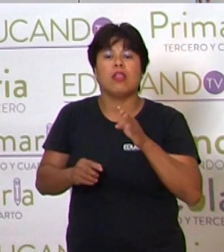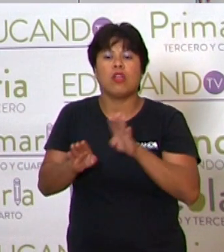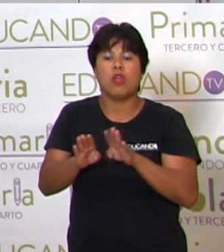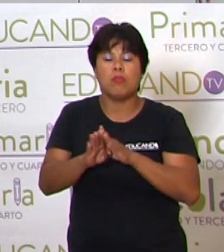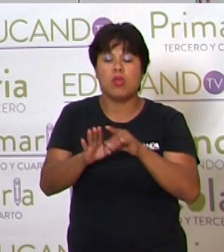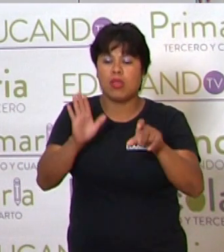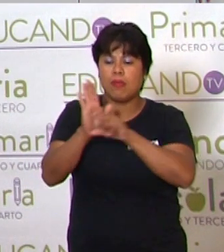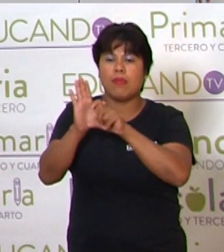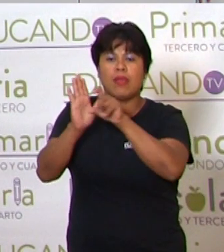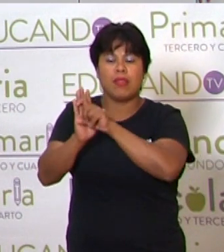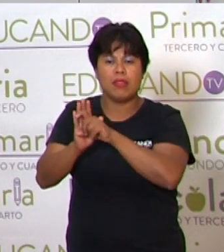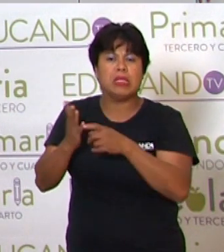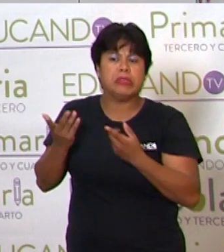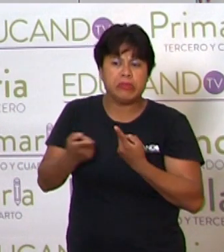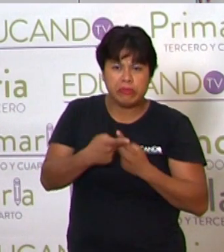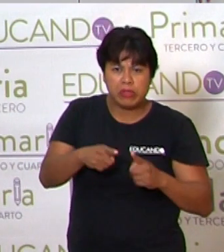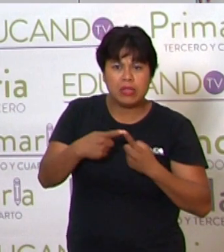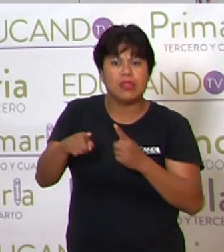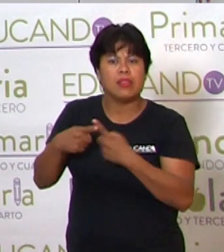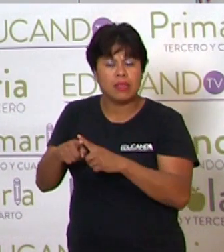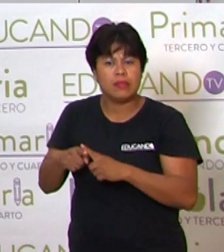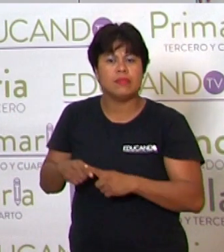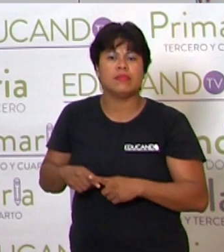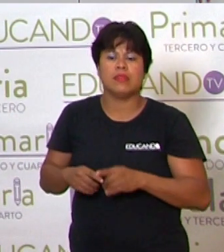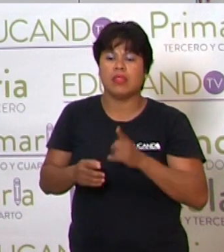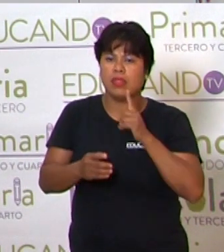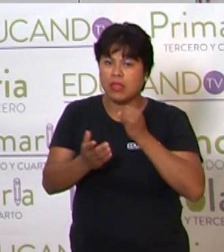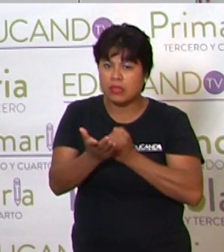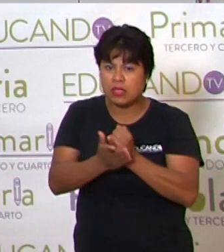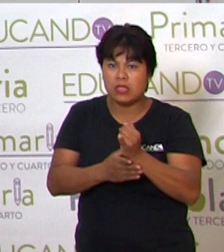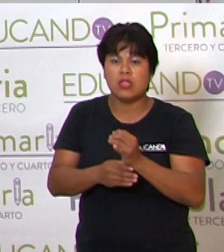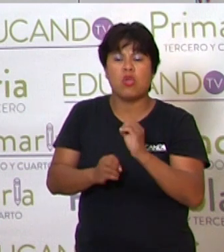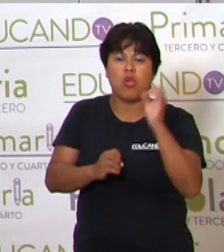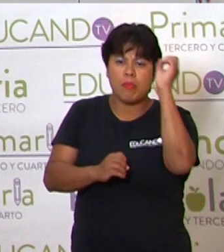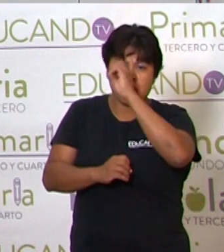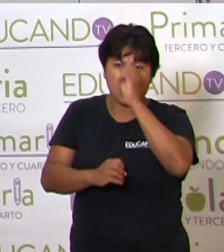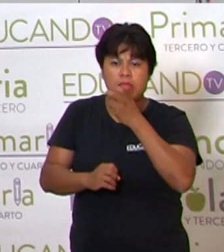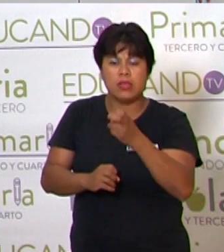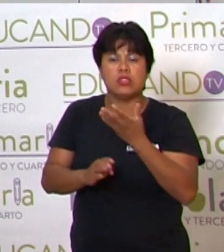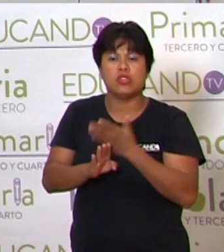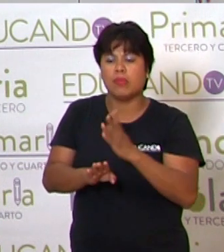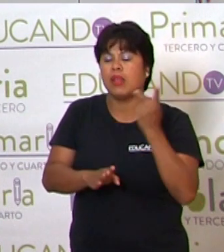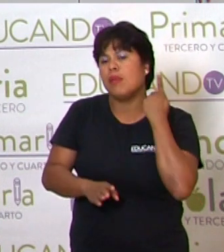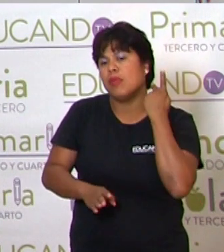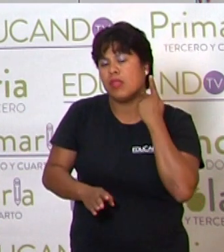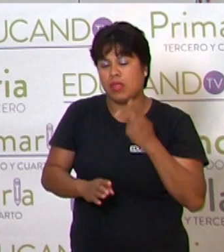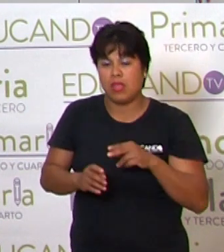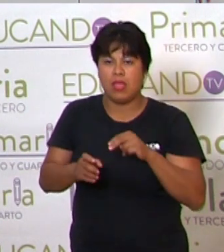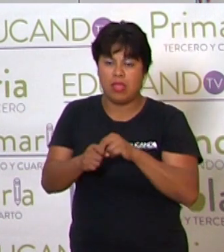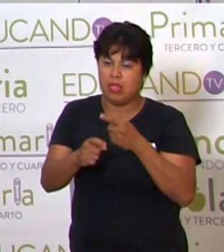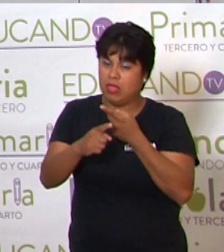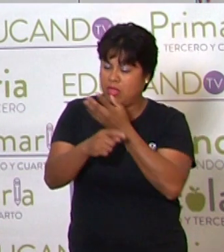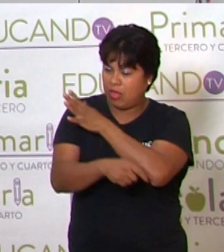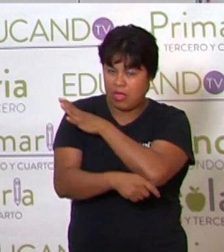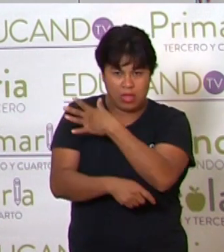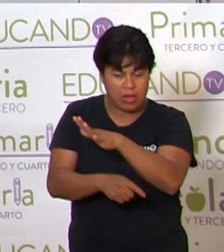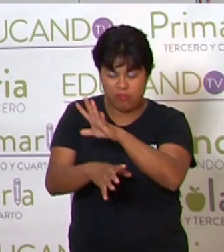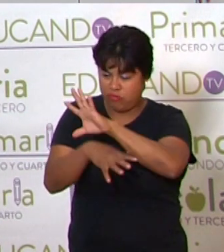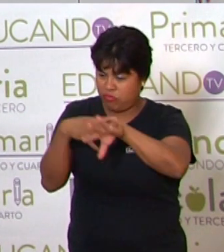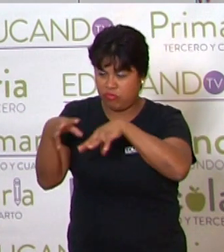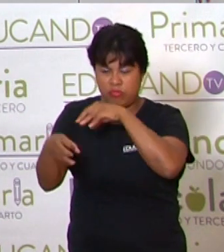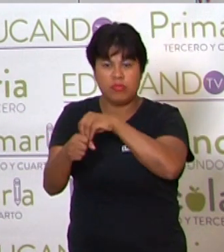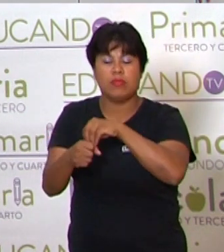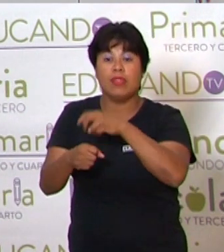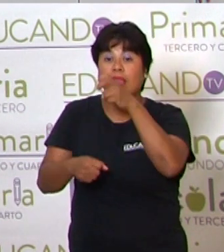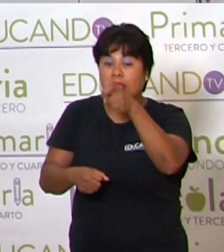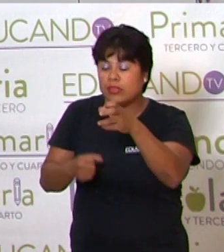de imágenes conceptuales, decisiones u opiniones acerca de la política en general. Muy bien, pues